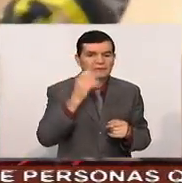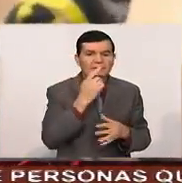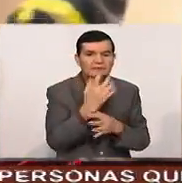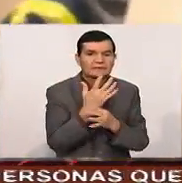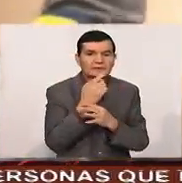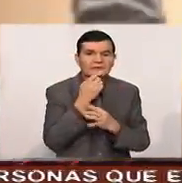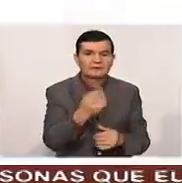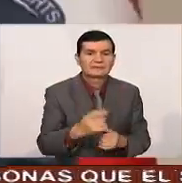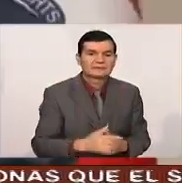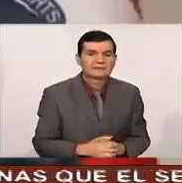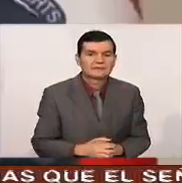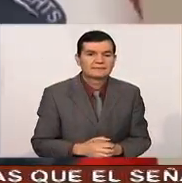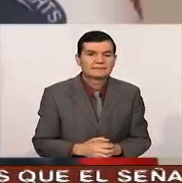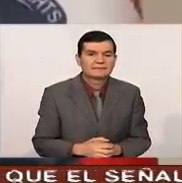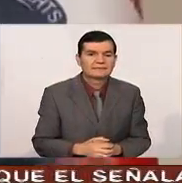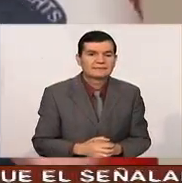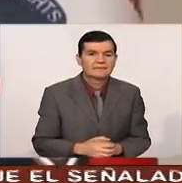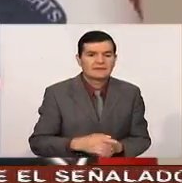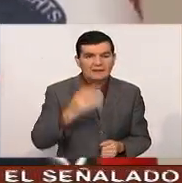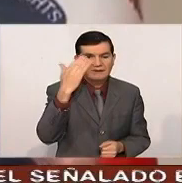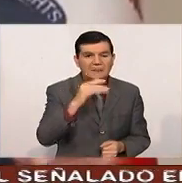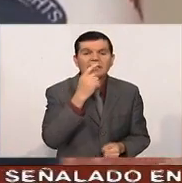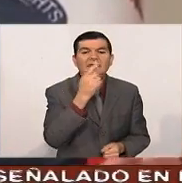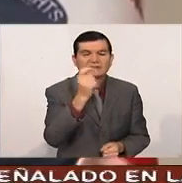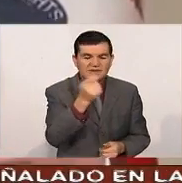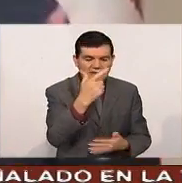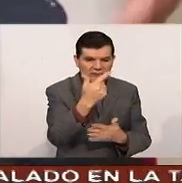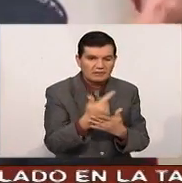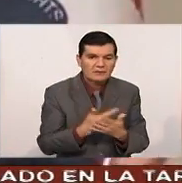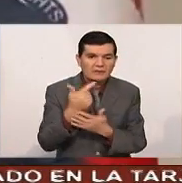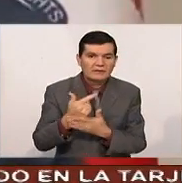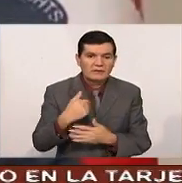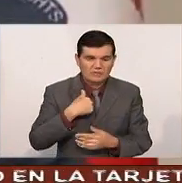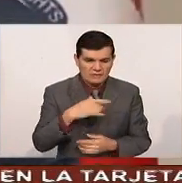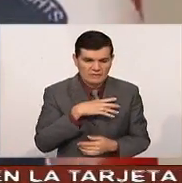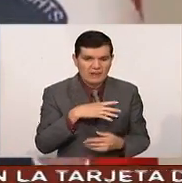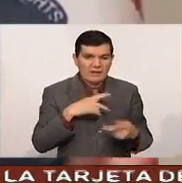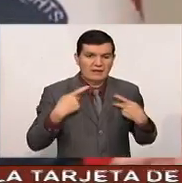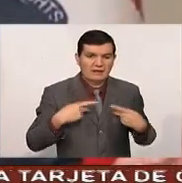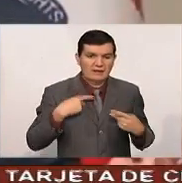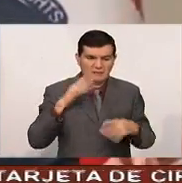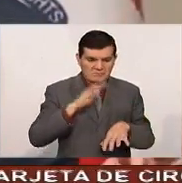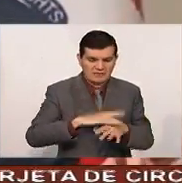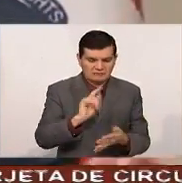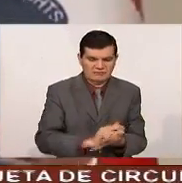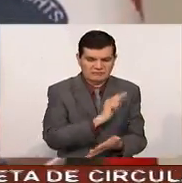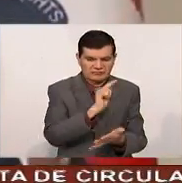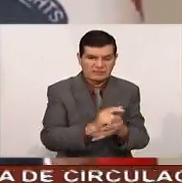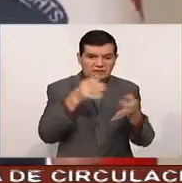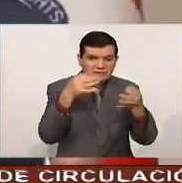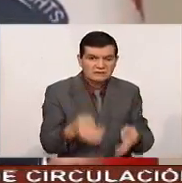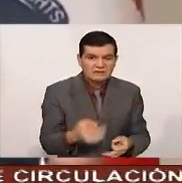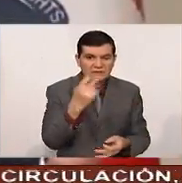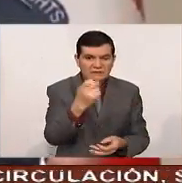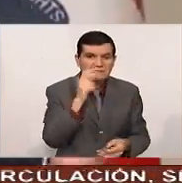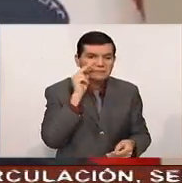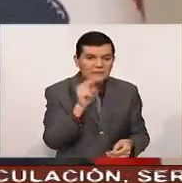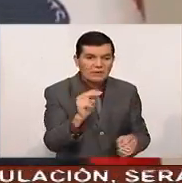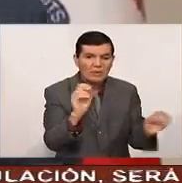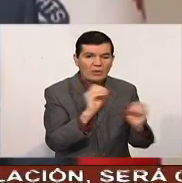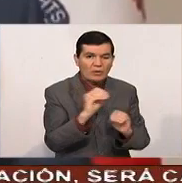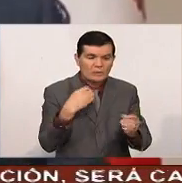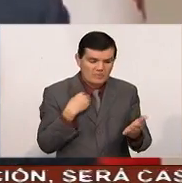dijo. ¿Sabes qué dicen las encuestas? Que tengo a la gente más leal. ¿Alguna vez has visto esto?